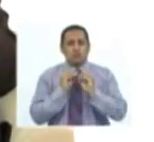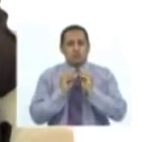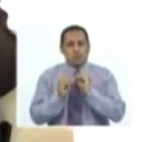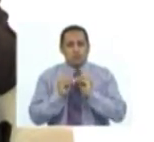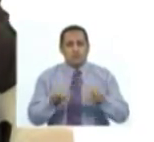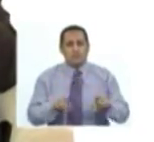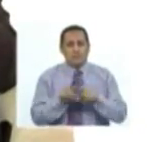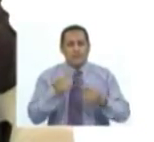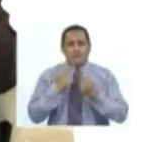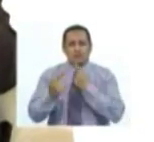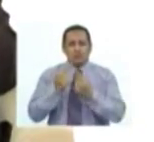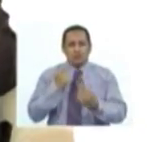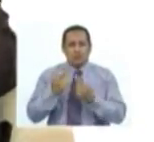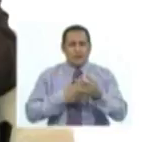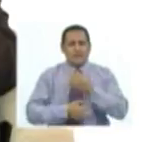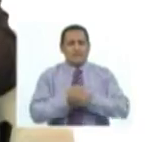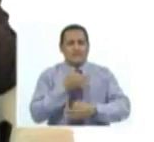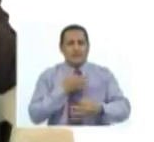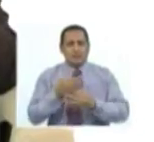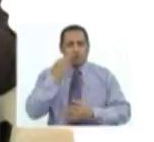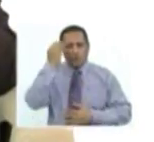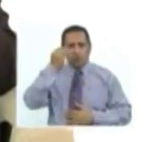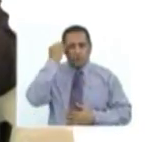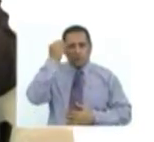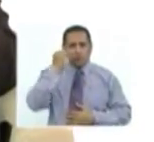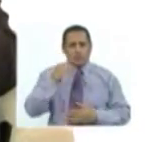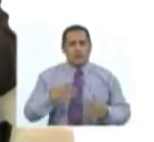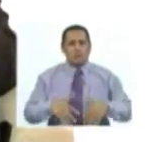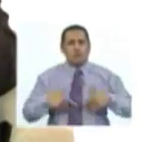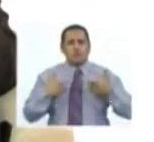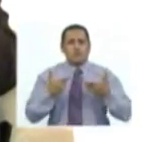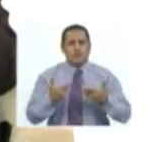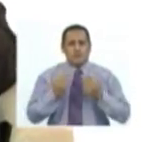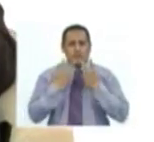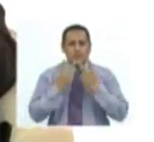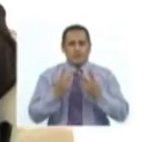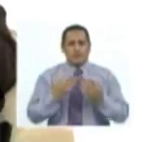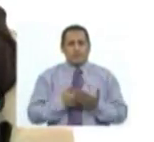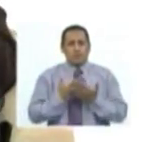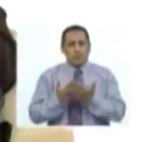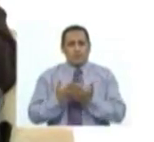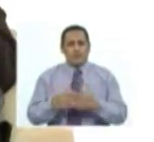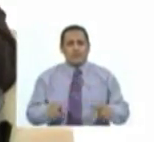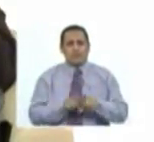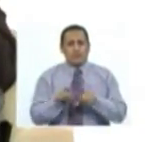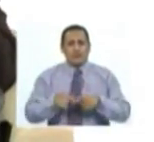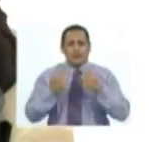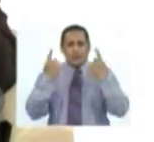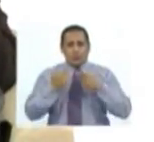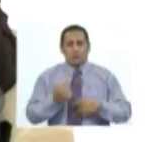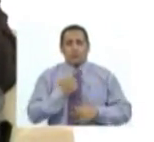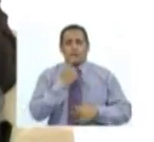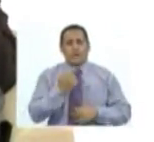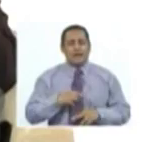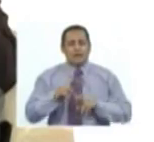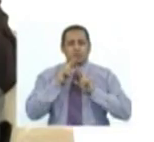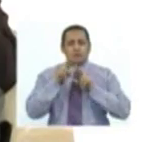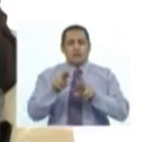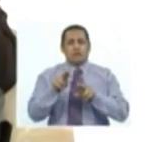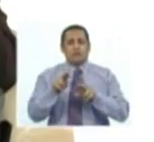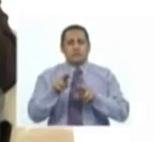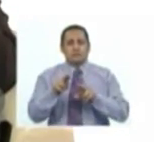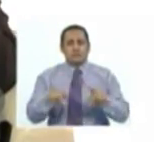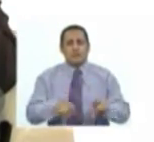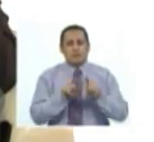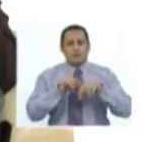la discusión, el intercambio de opiniones, la posibilidad de discrepancia, y que la decisión sea el resultado